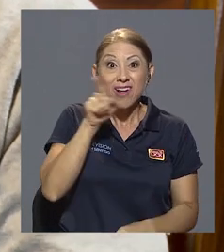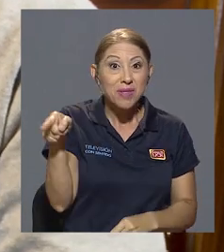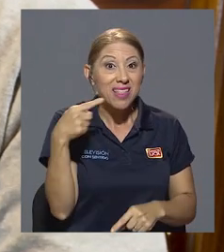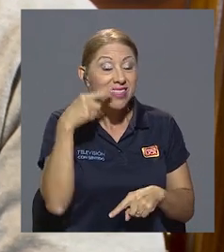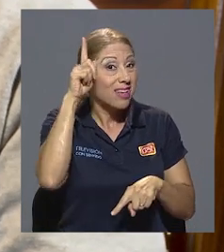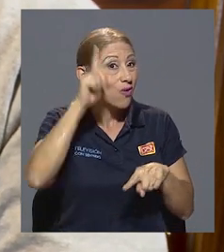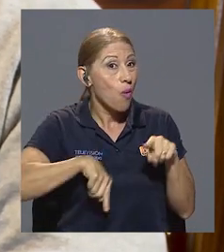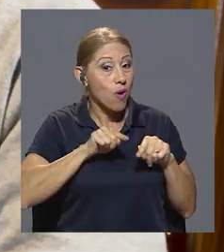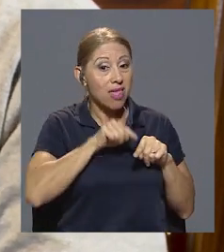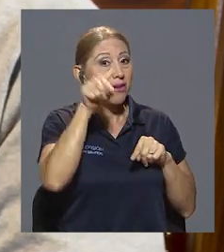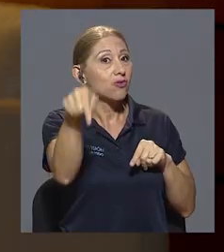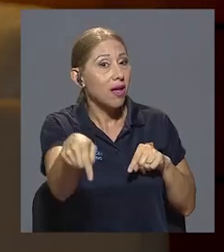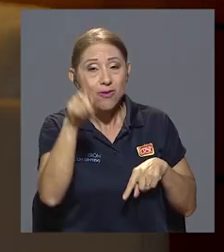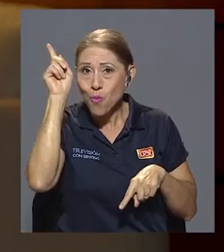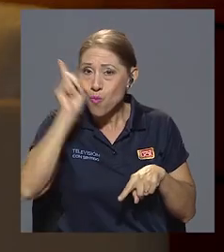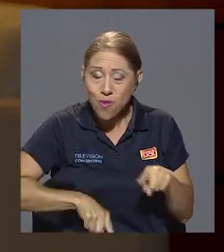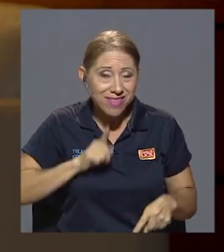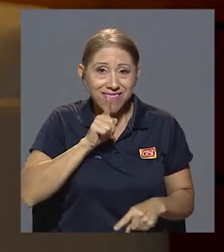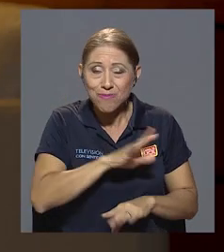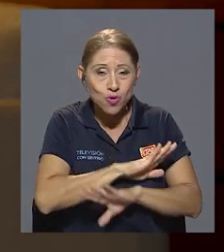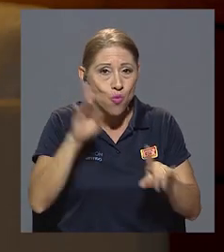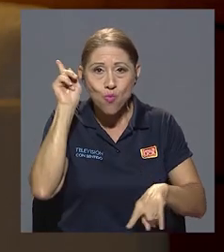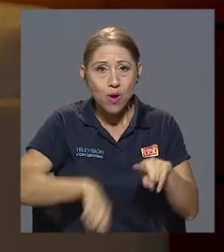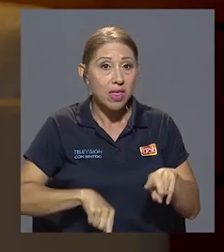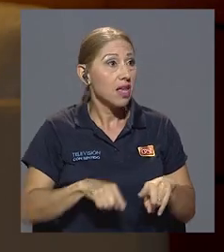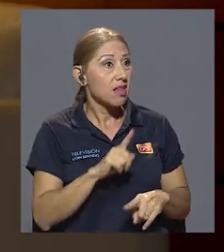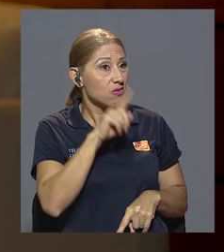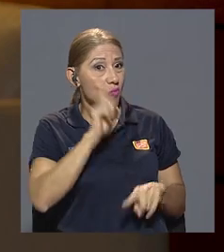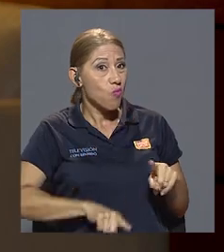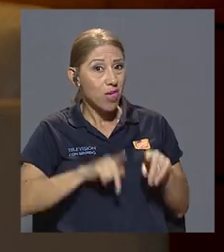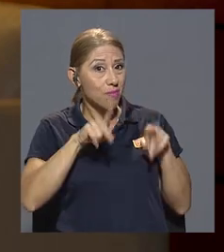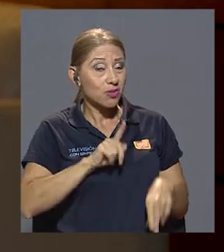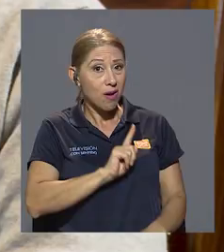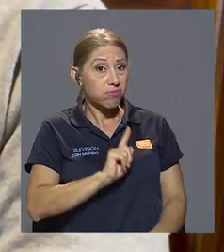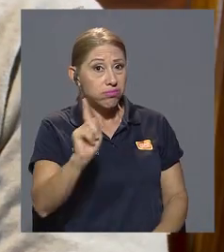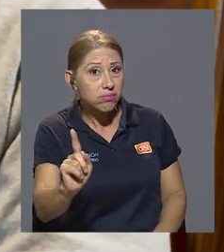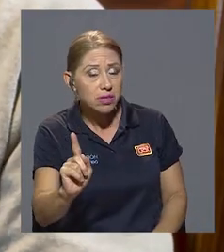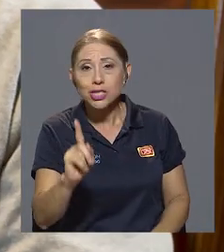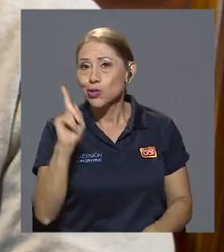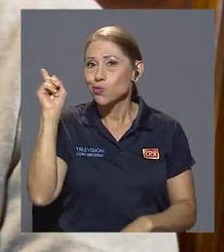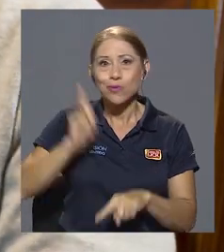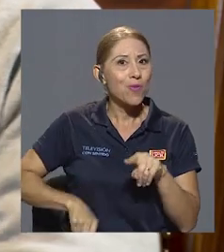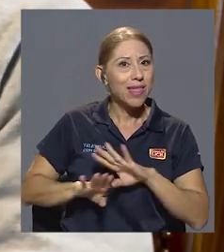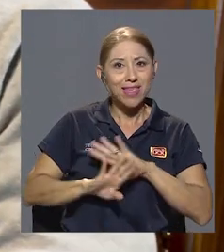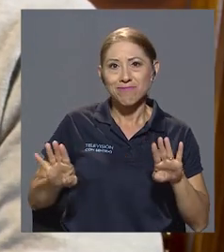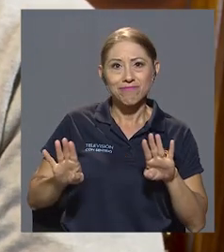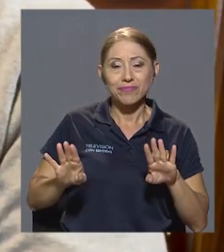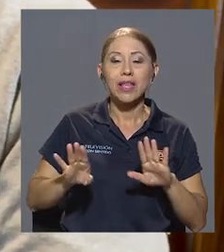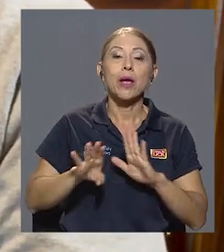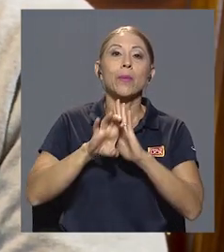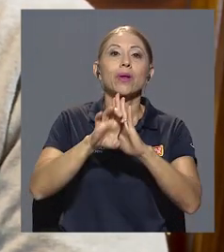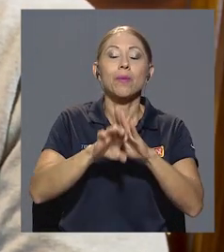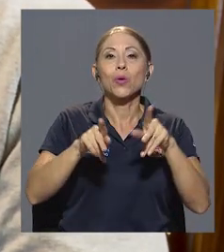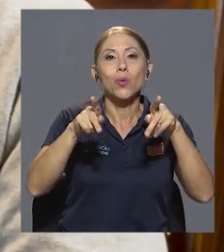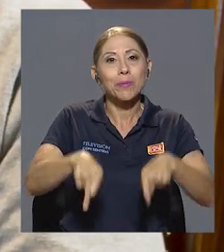puede cruzar en sentido literal físicamente el desplazamiento no se puede una una persona